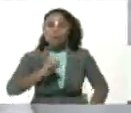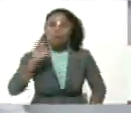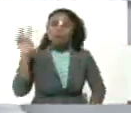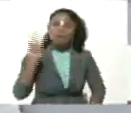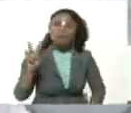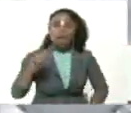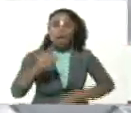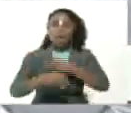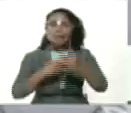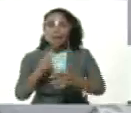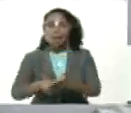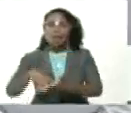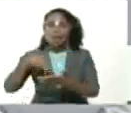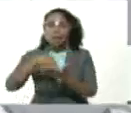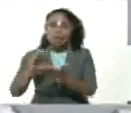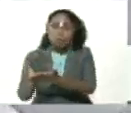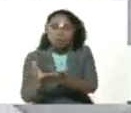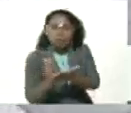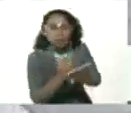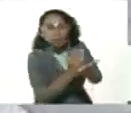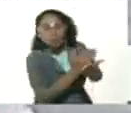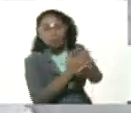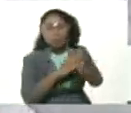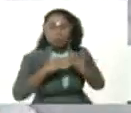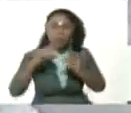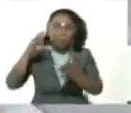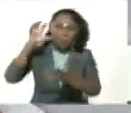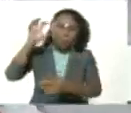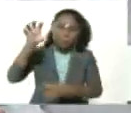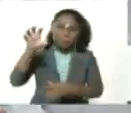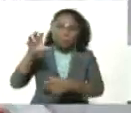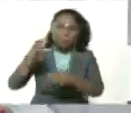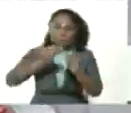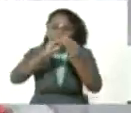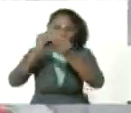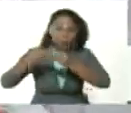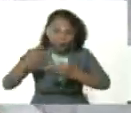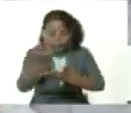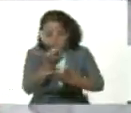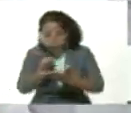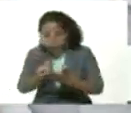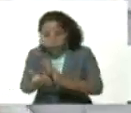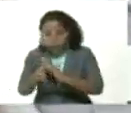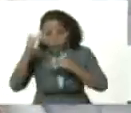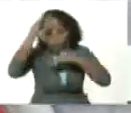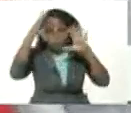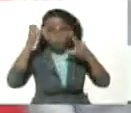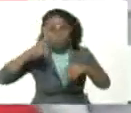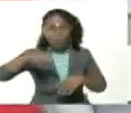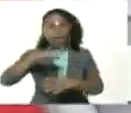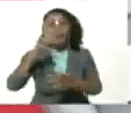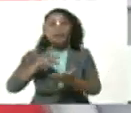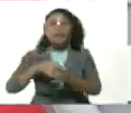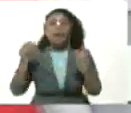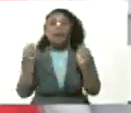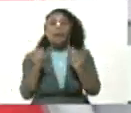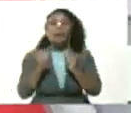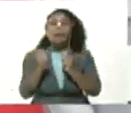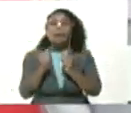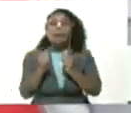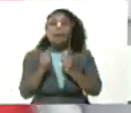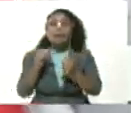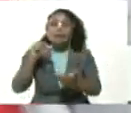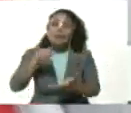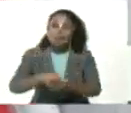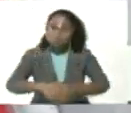hacer el levantamiento de todo el mapa cartográfico de la zona y atender a nuestro pueblo. Desde el estado Mérida, en medio de